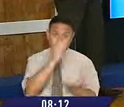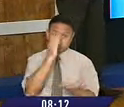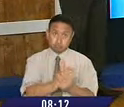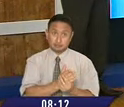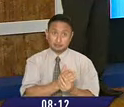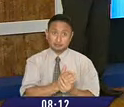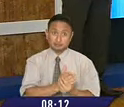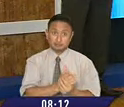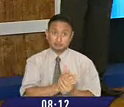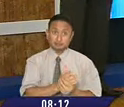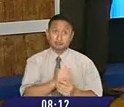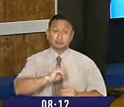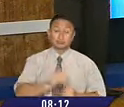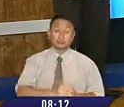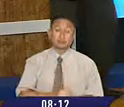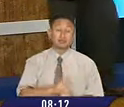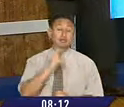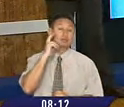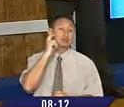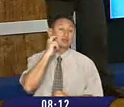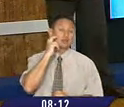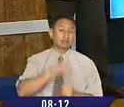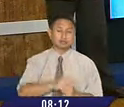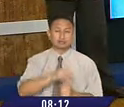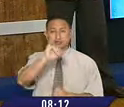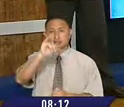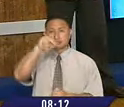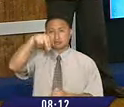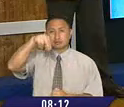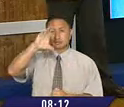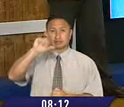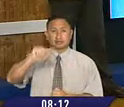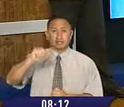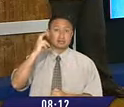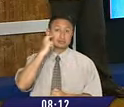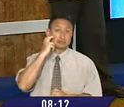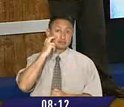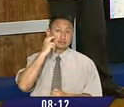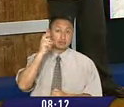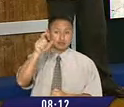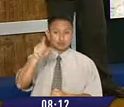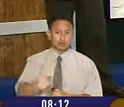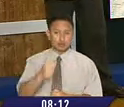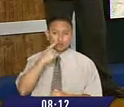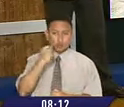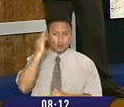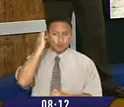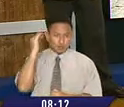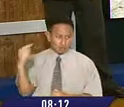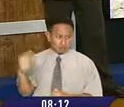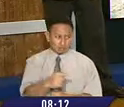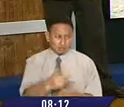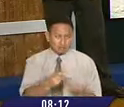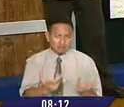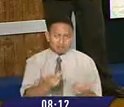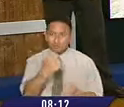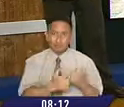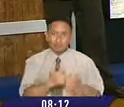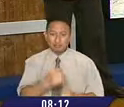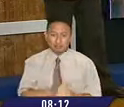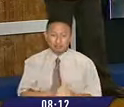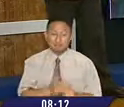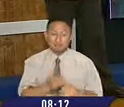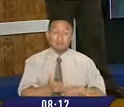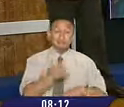El Inca. Imagínate todo el sector del Inca también, como tú decías, ¿no? Hombres y mujeres de bien también están en ese lugar y están afectados porque antes